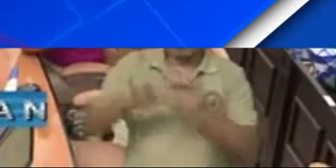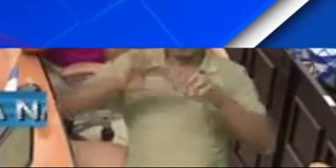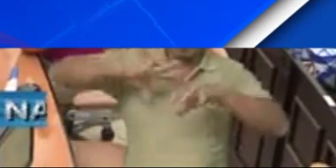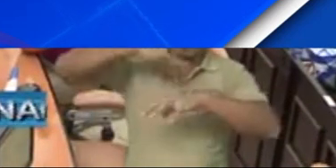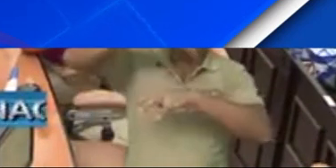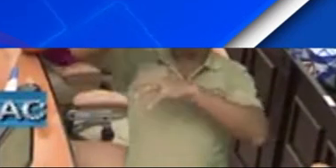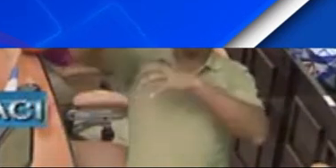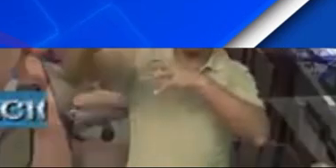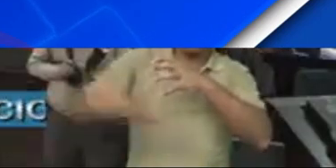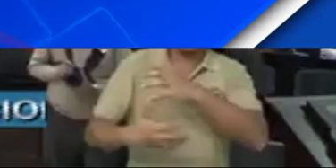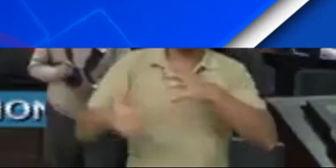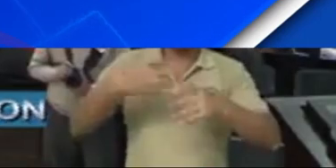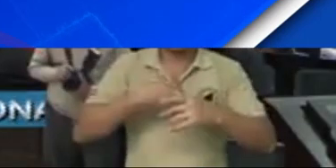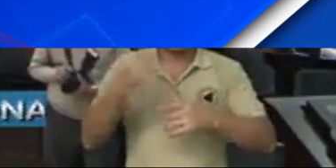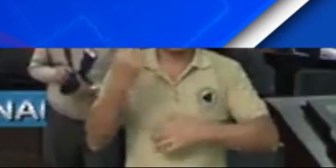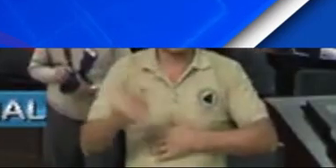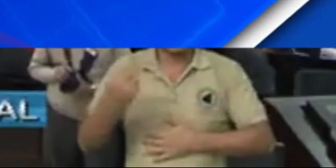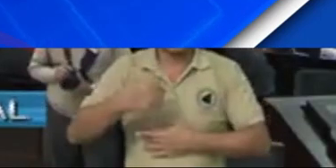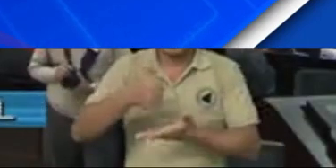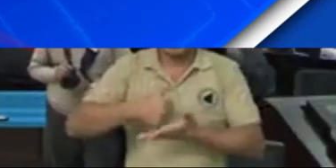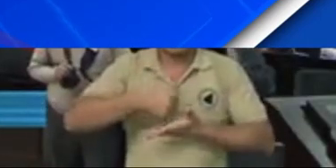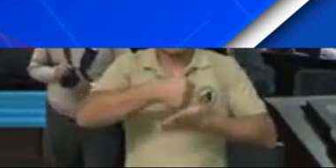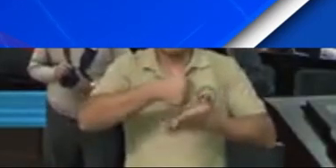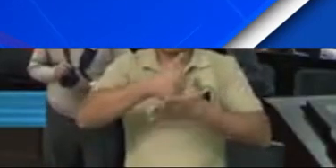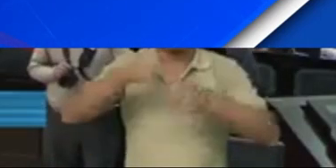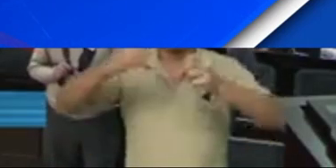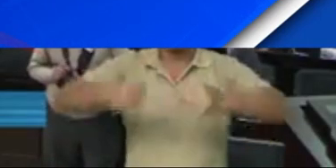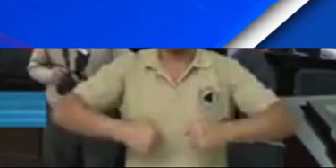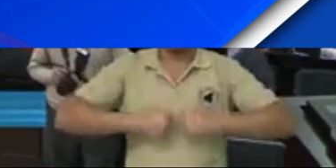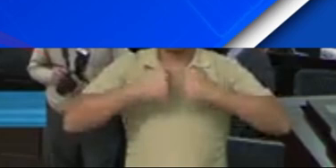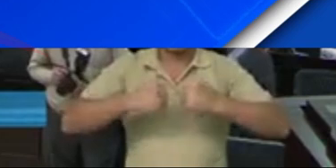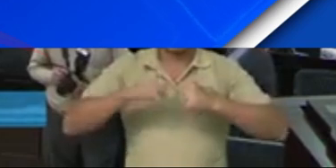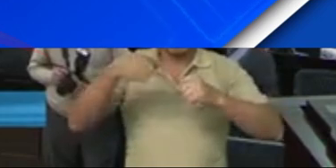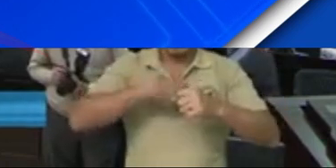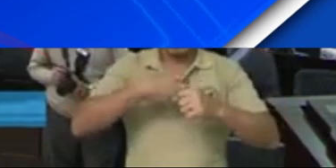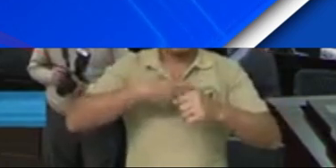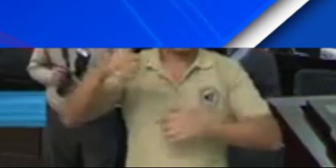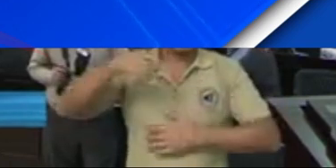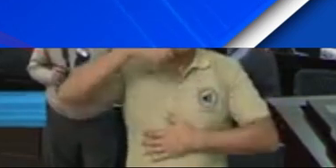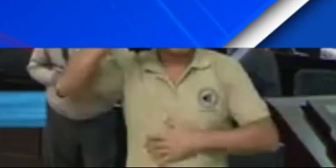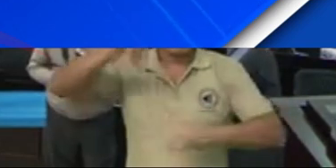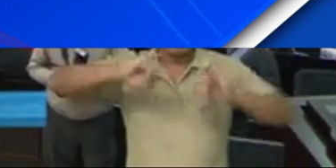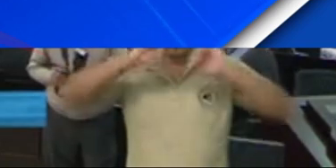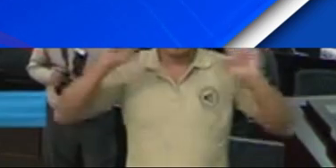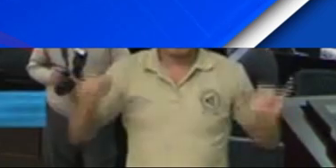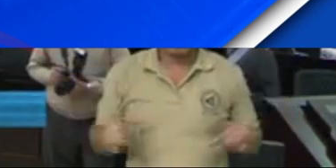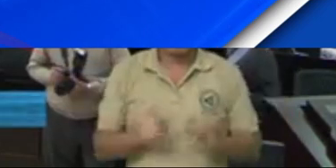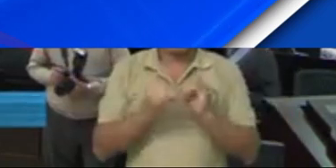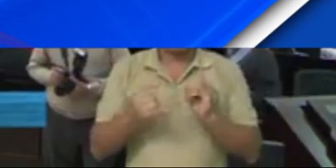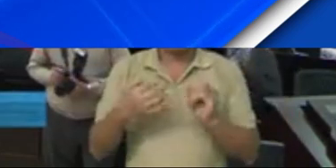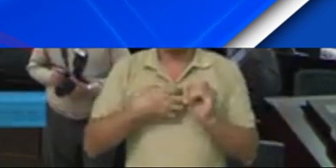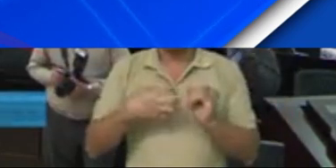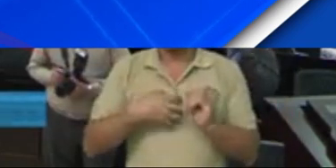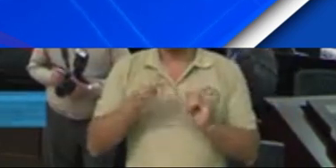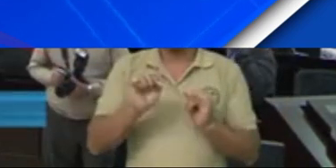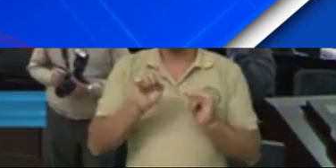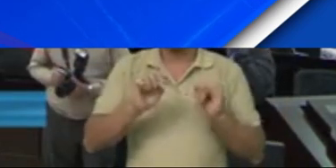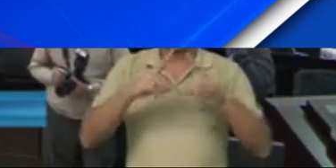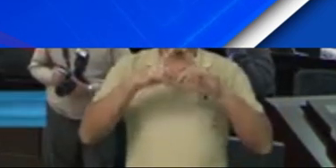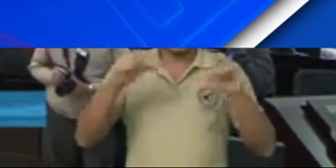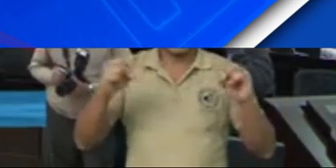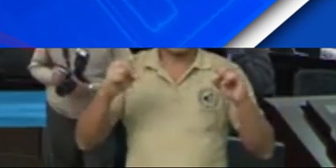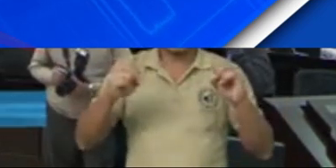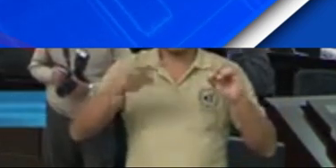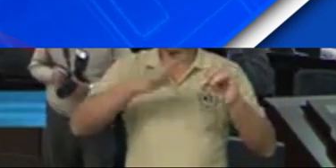y sus aplicaciones, que contribuyan y fortalezcan el desarrollo integral y sustentable del ámbito espacial de la región en beneficio de